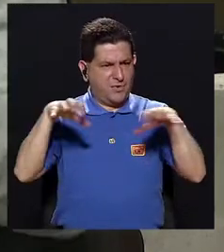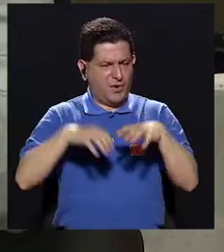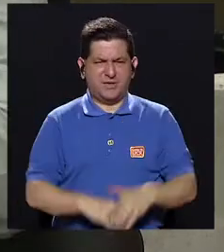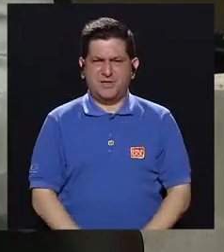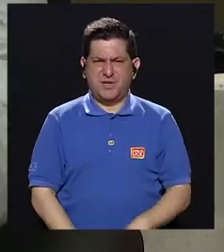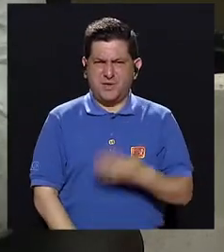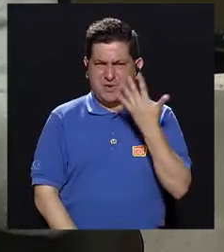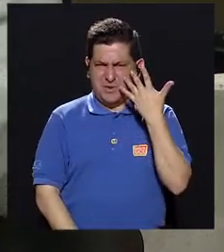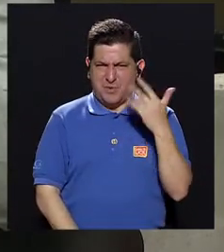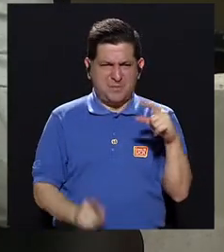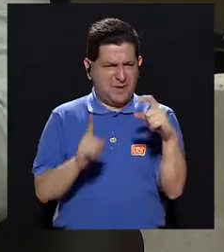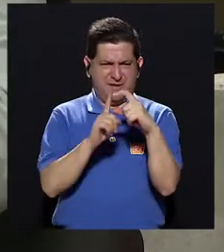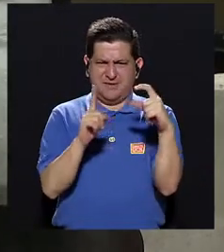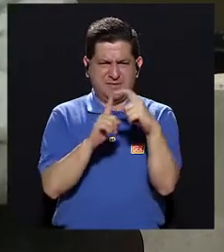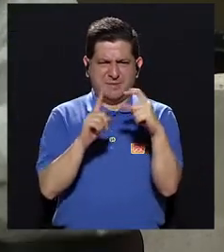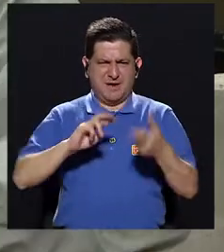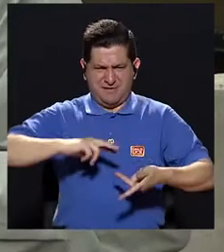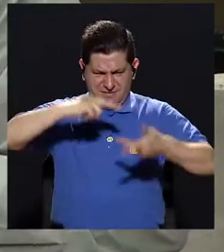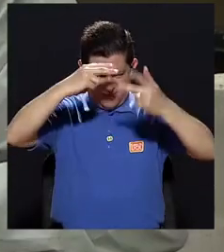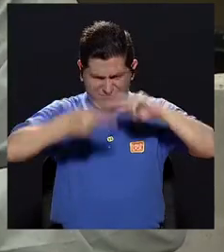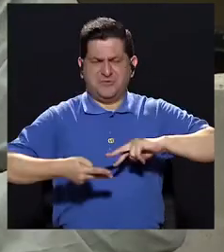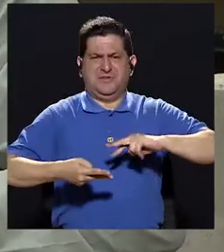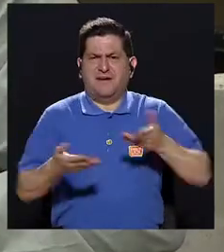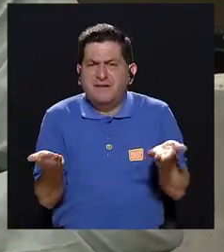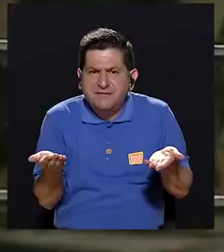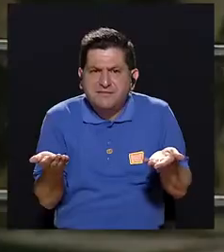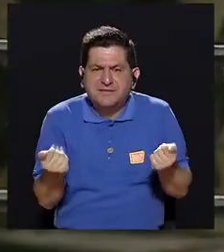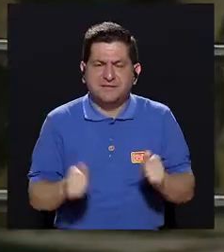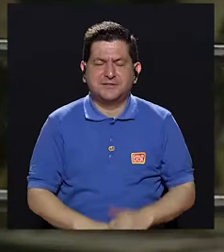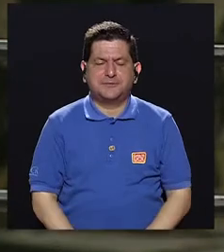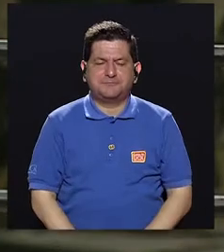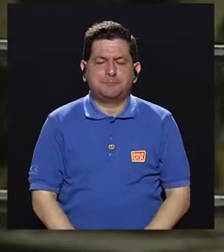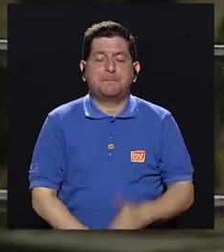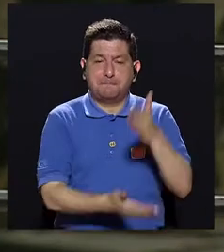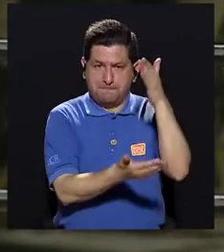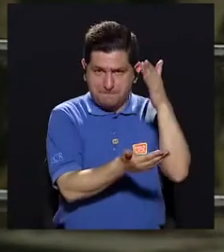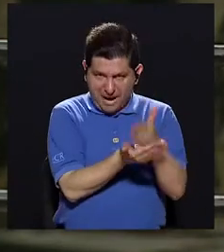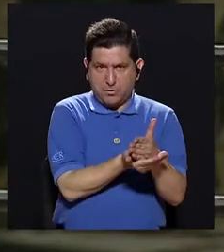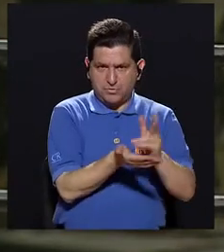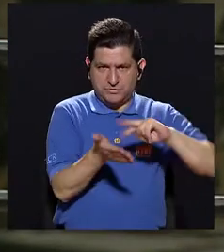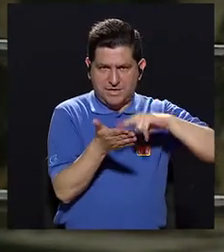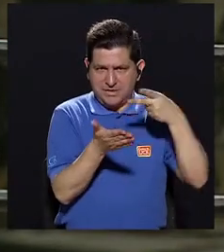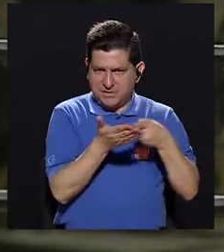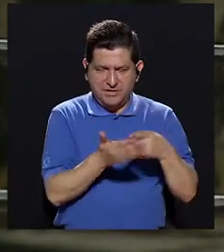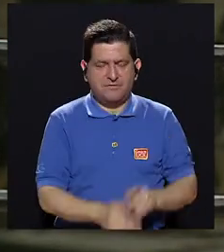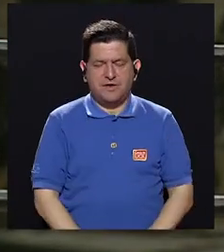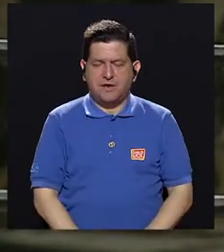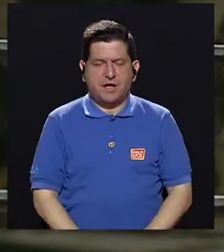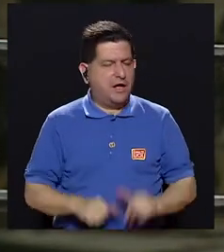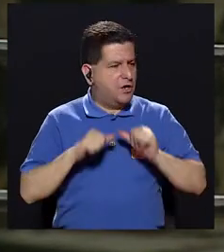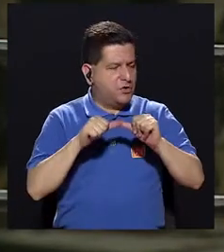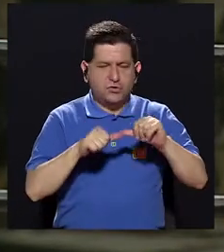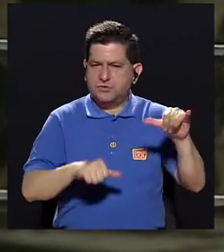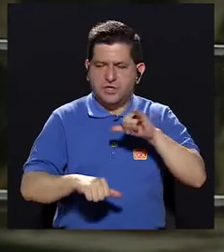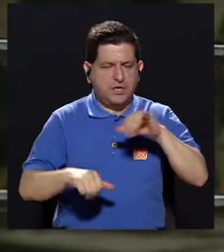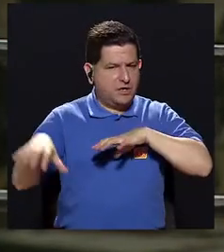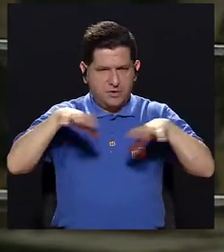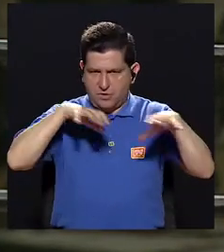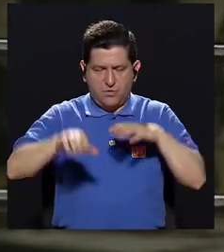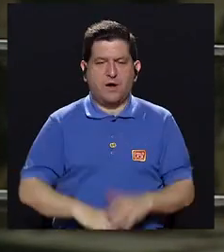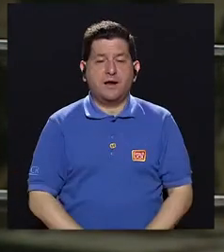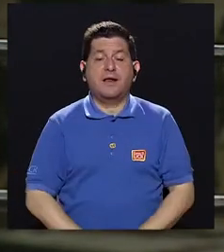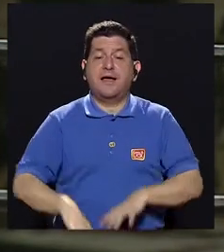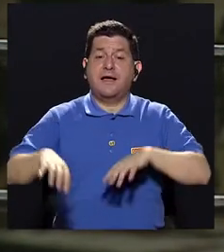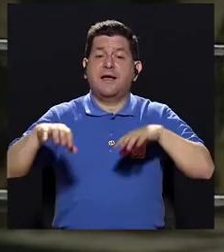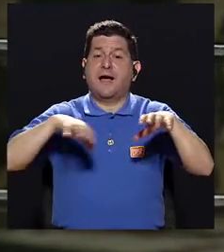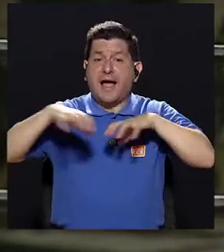activo. Pareciera como que las dos palabras son contradictorias. Una pausa es el hecho de parar de hacer lo que estoy haciendo, ¿verdad? Y